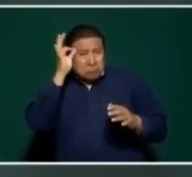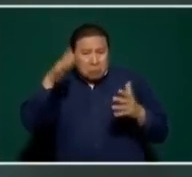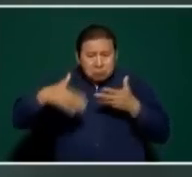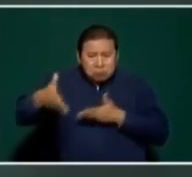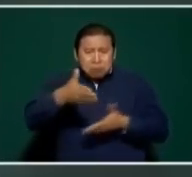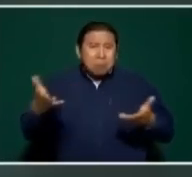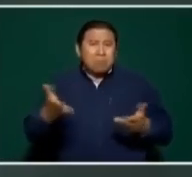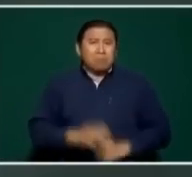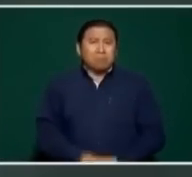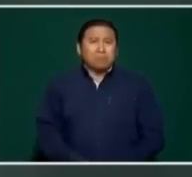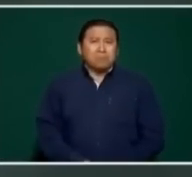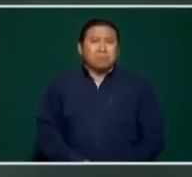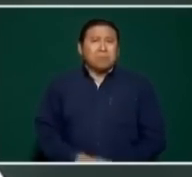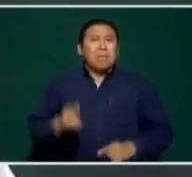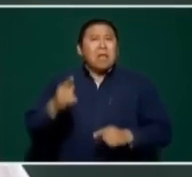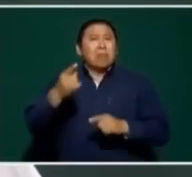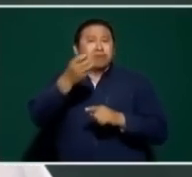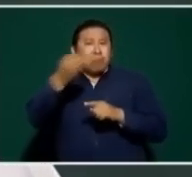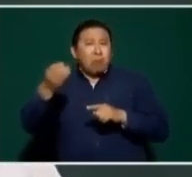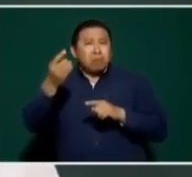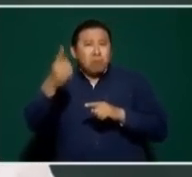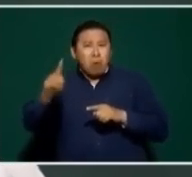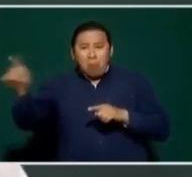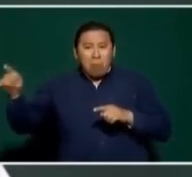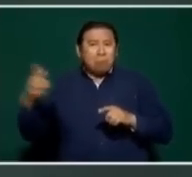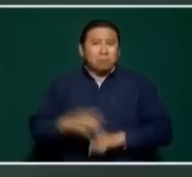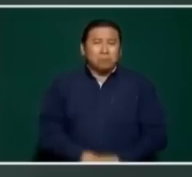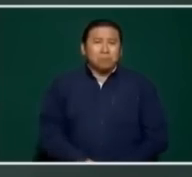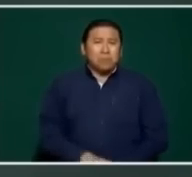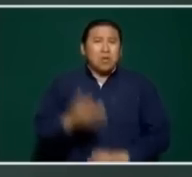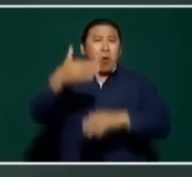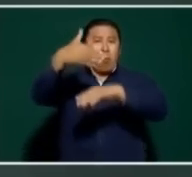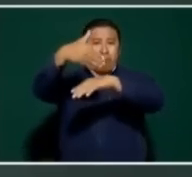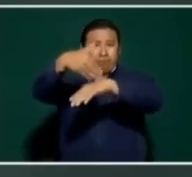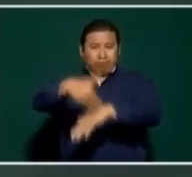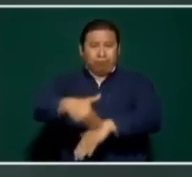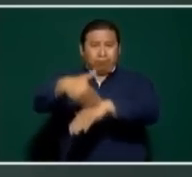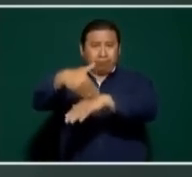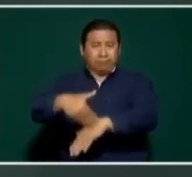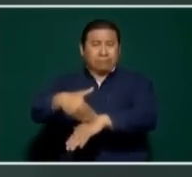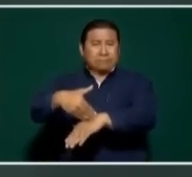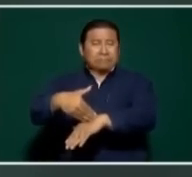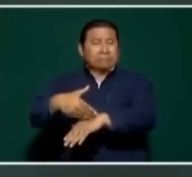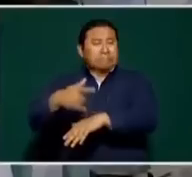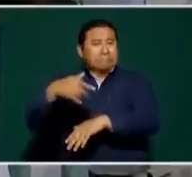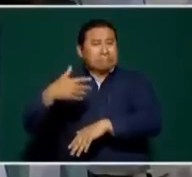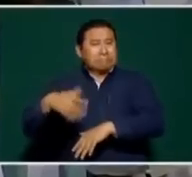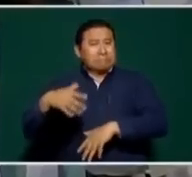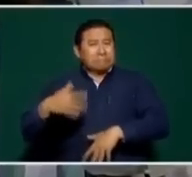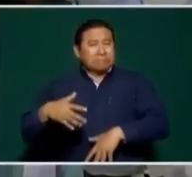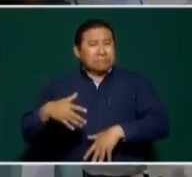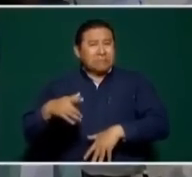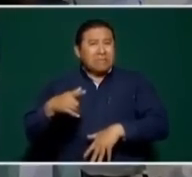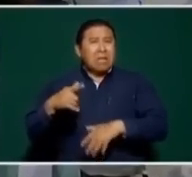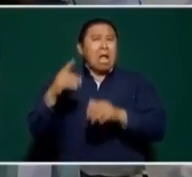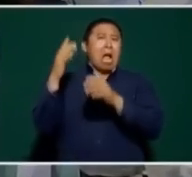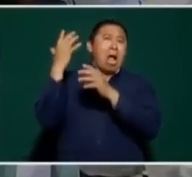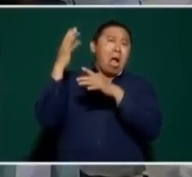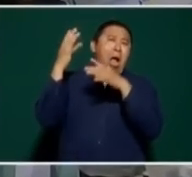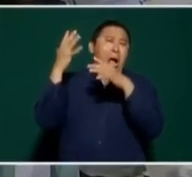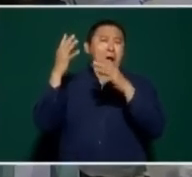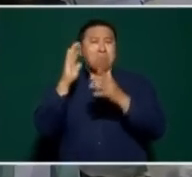la consigna de obedecer y callar,